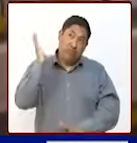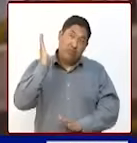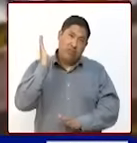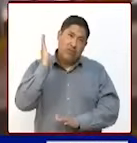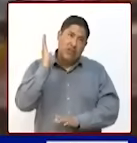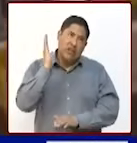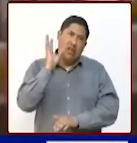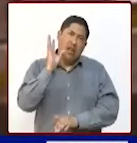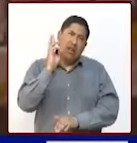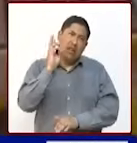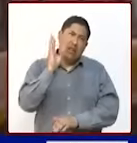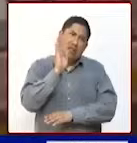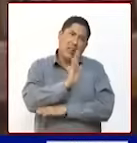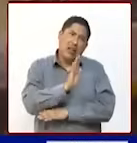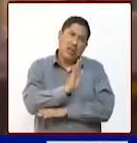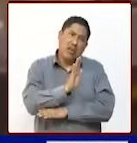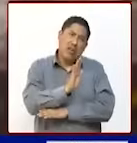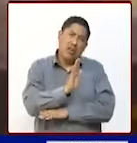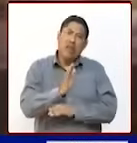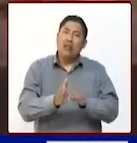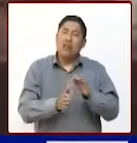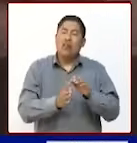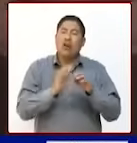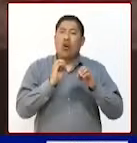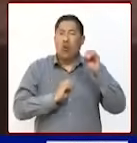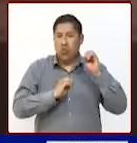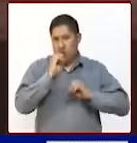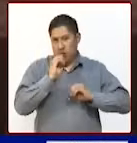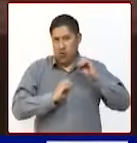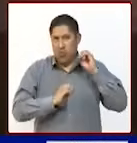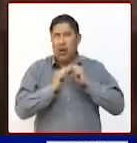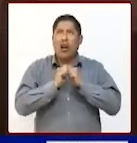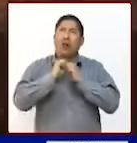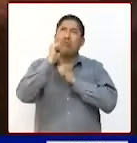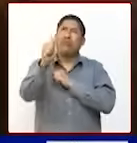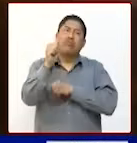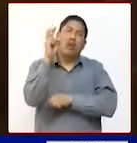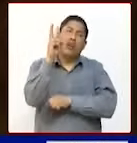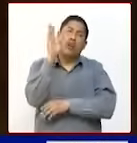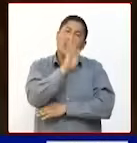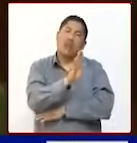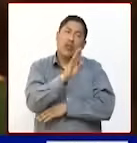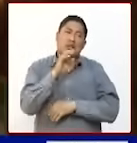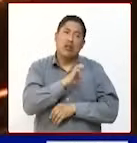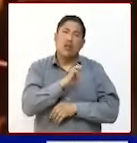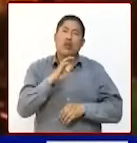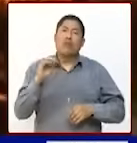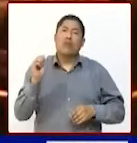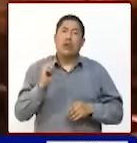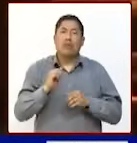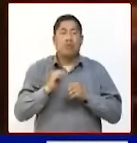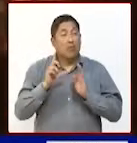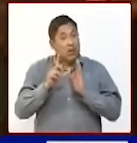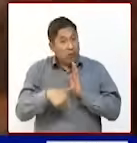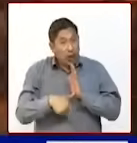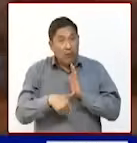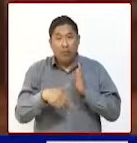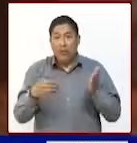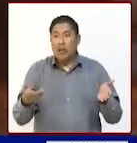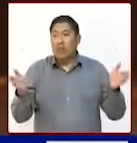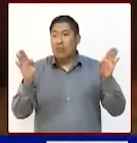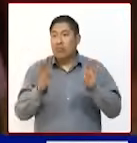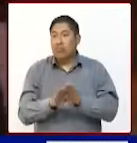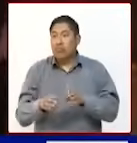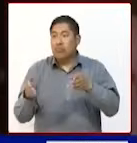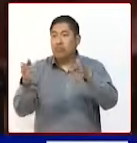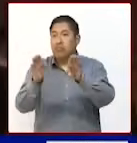a las 18 horas, que ha sido rumbo a Oruro. El de ruta larga salió a las 2 de la tarde rumbo a Cochabamba. Más allá, las rutas han sido